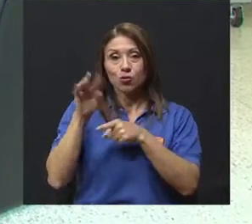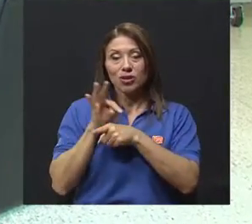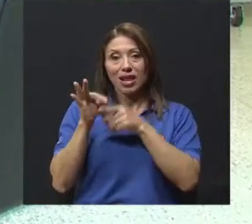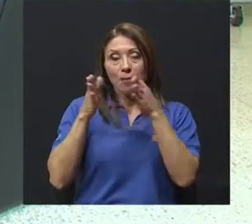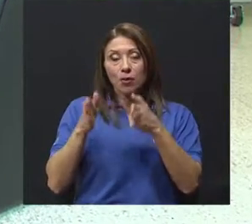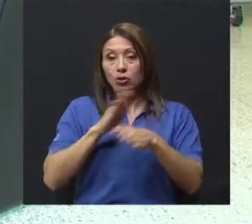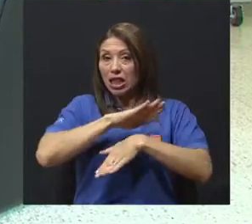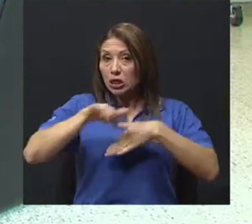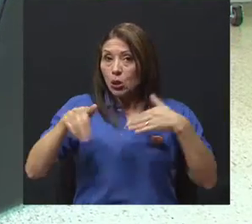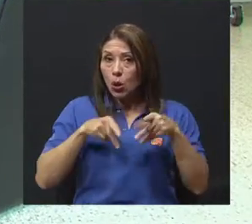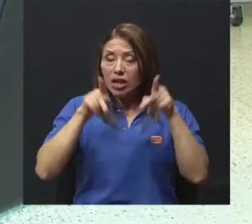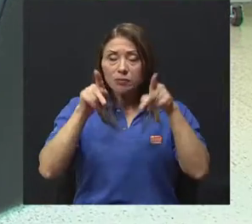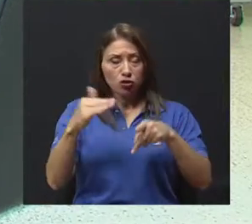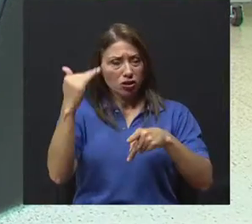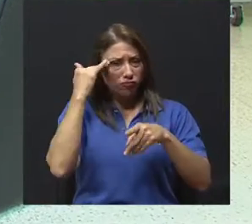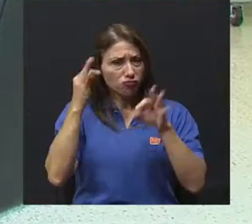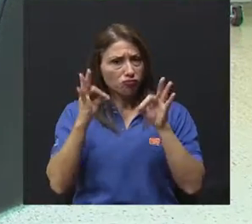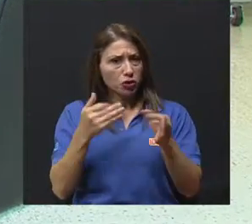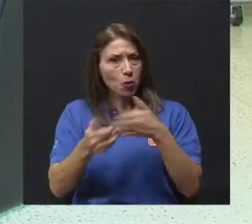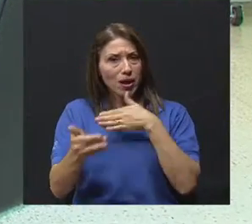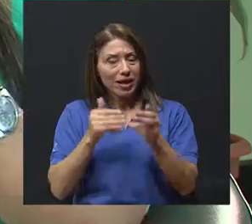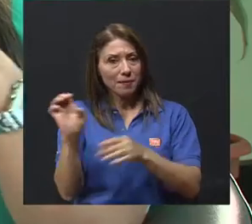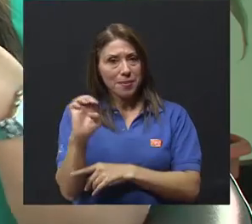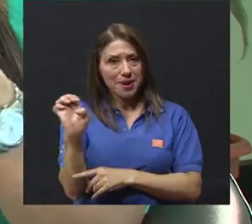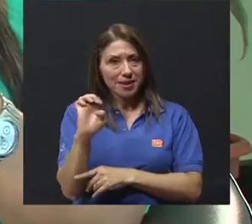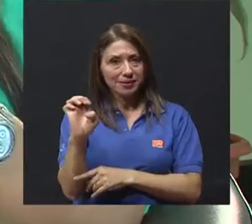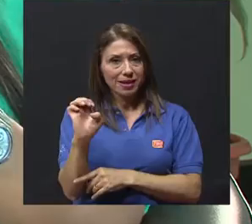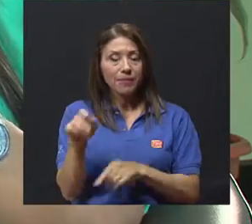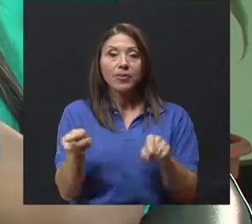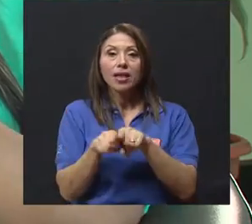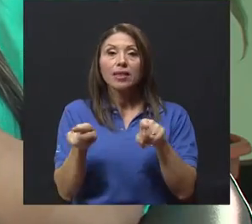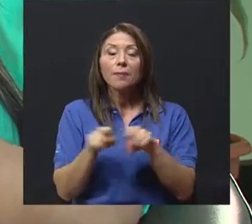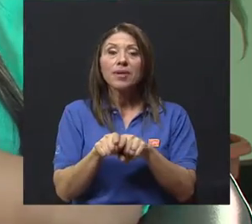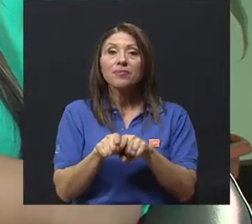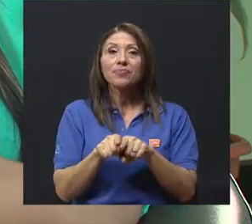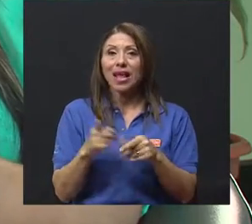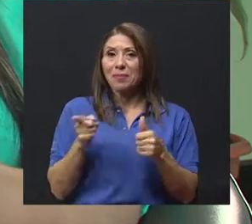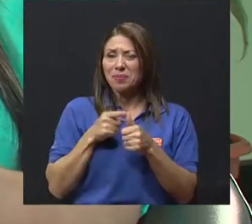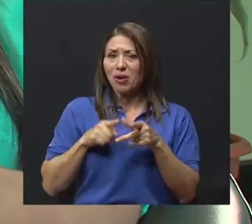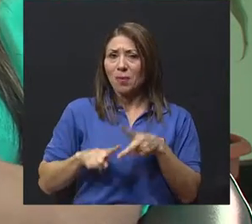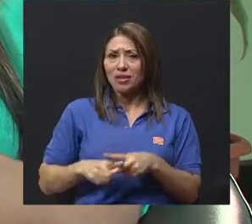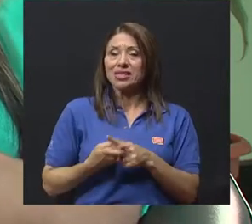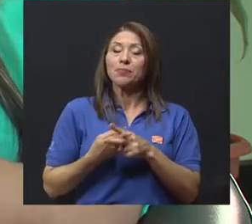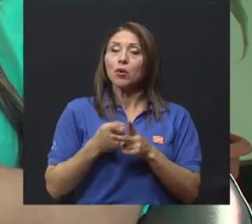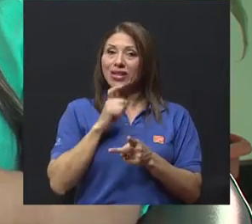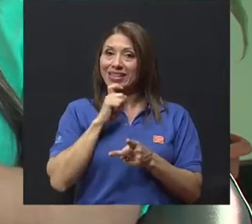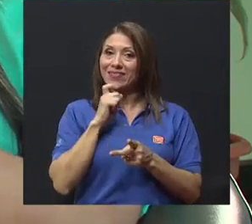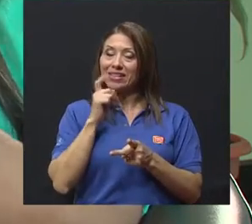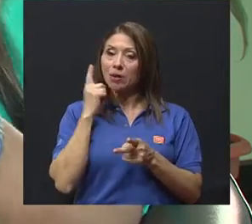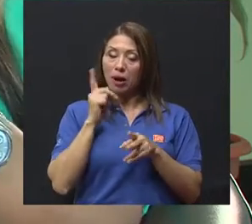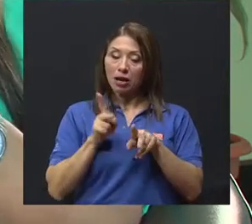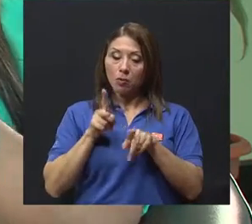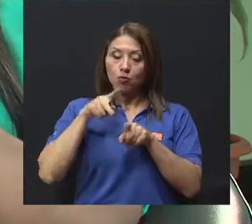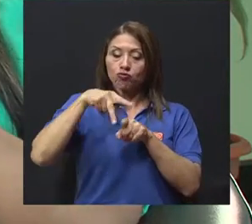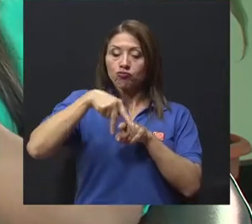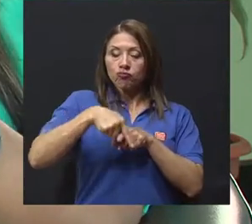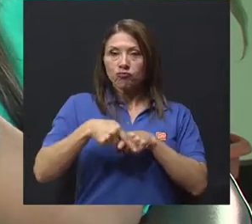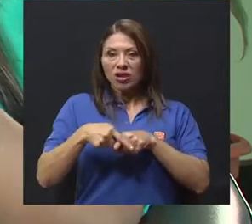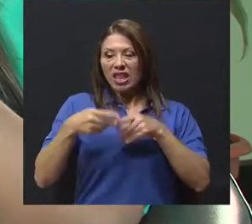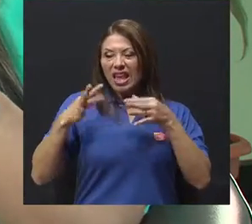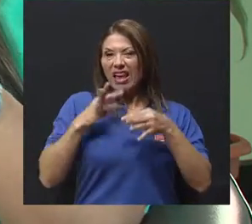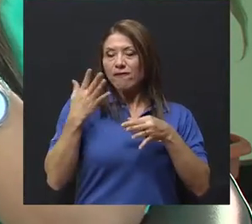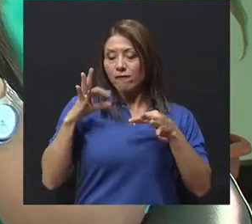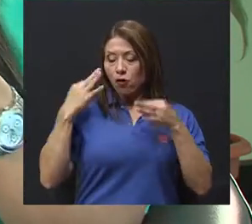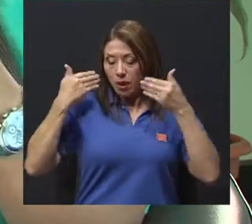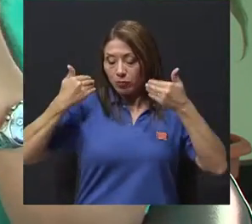emergencia también al principio puede estar la parte de la postura entonces para enseñar la postura para poder trabajar